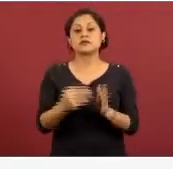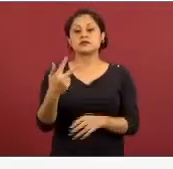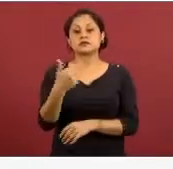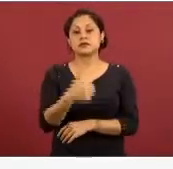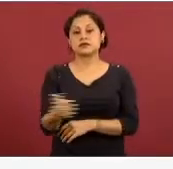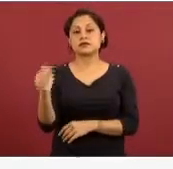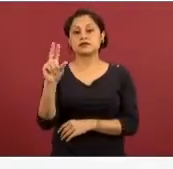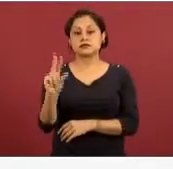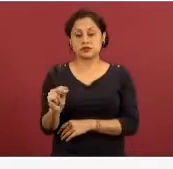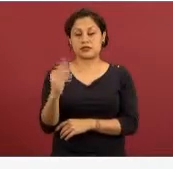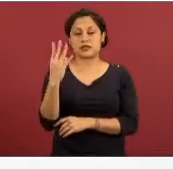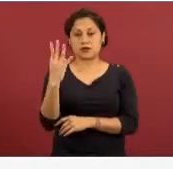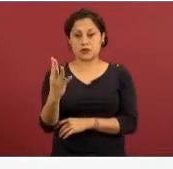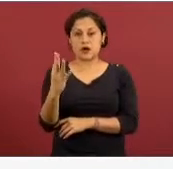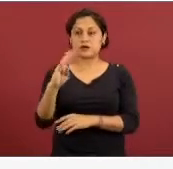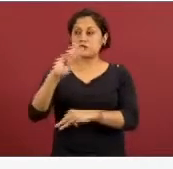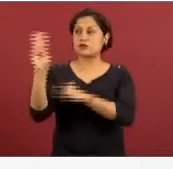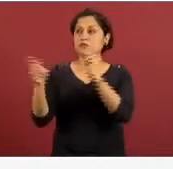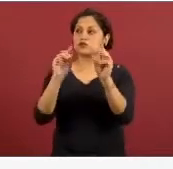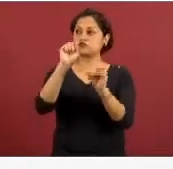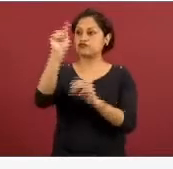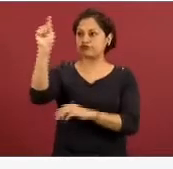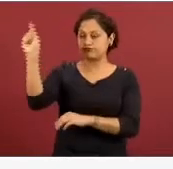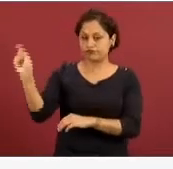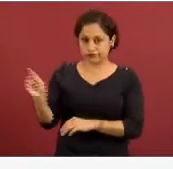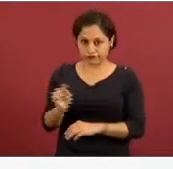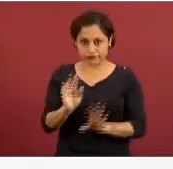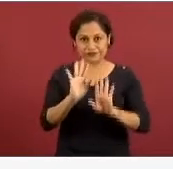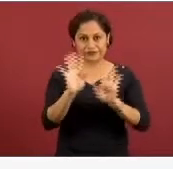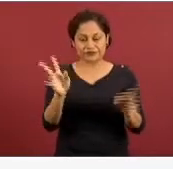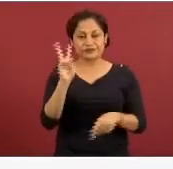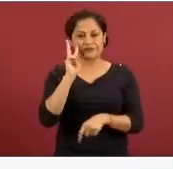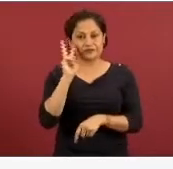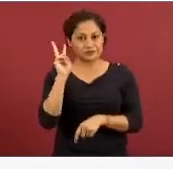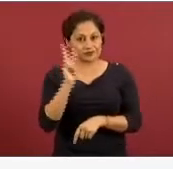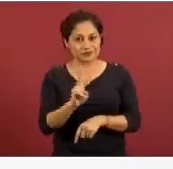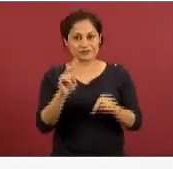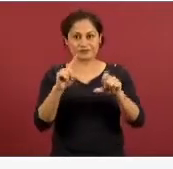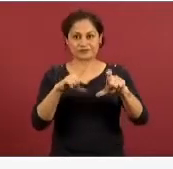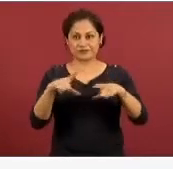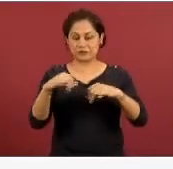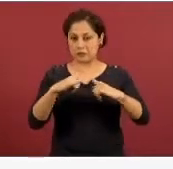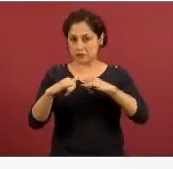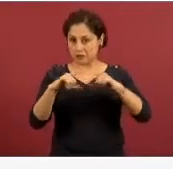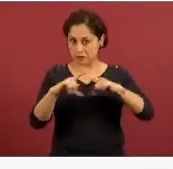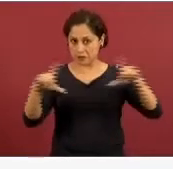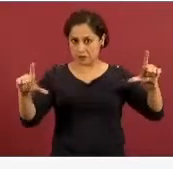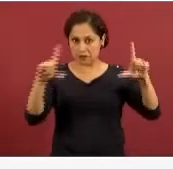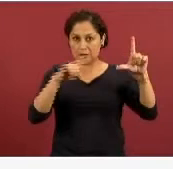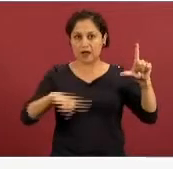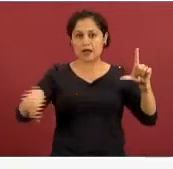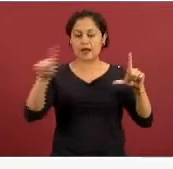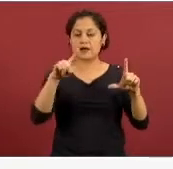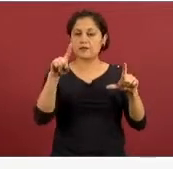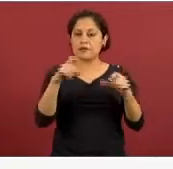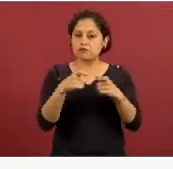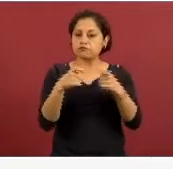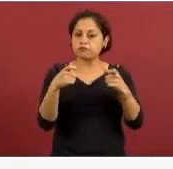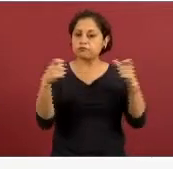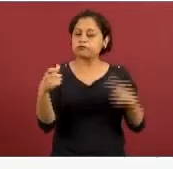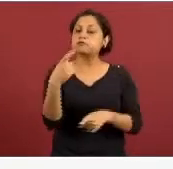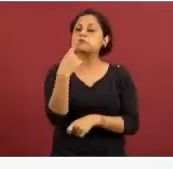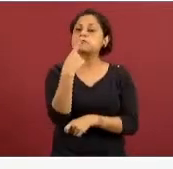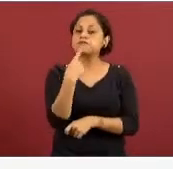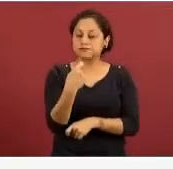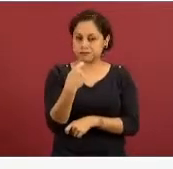462,684 casos a nivel mundial. Poco a poco vamos viendo cómo este mapa precisamente adquiere el color rojo. Recordemos